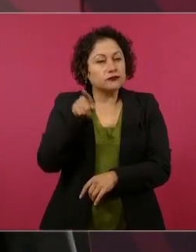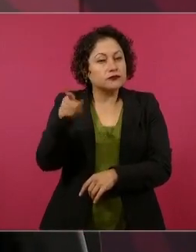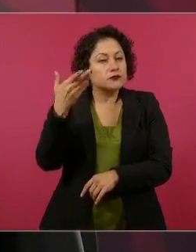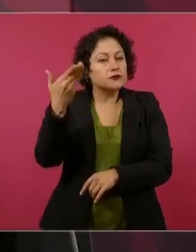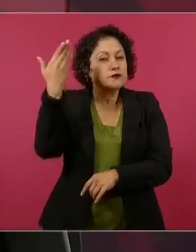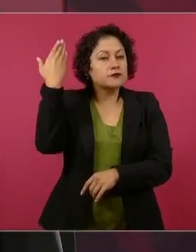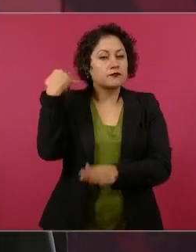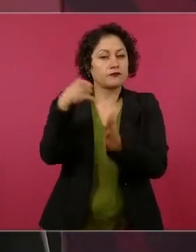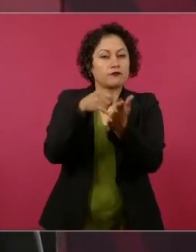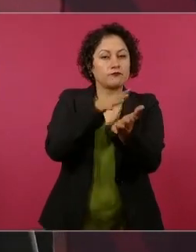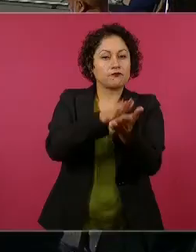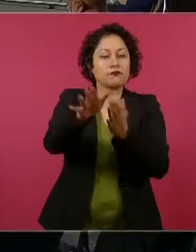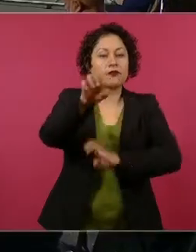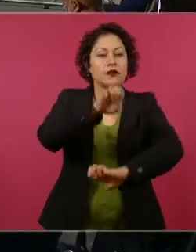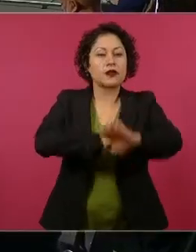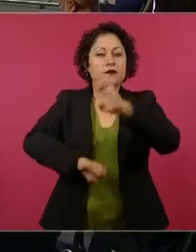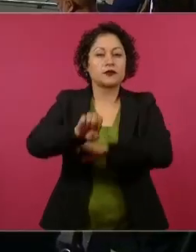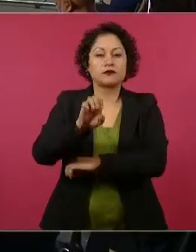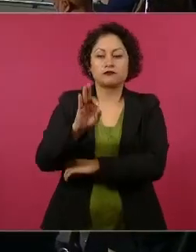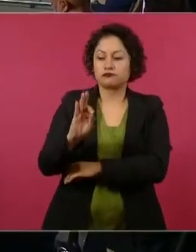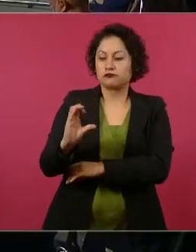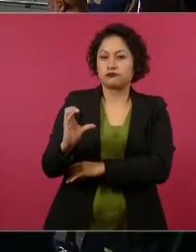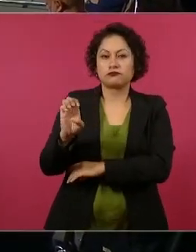Fondo de Cultura Económica,